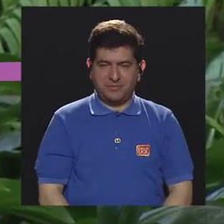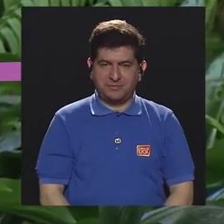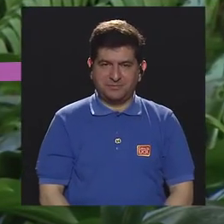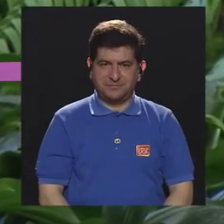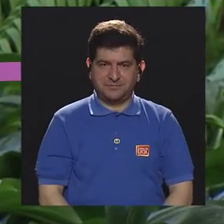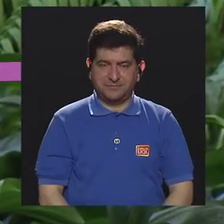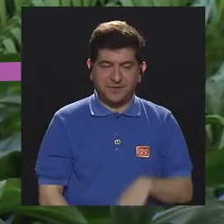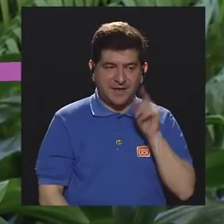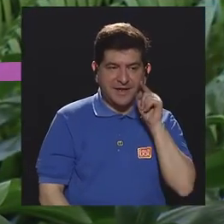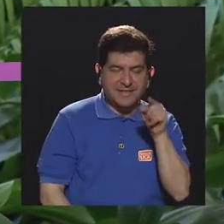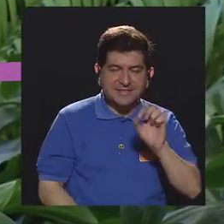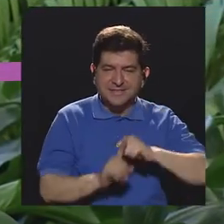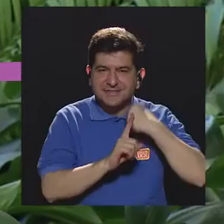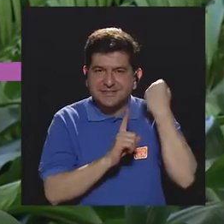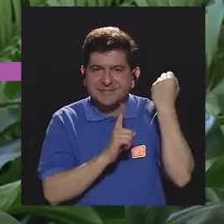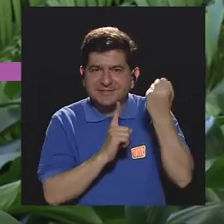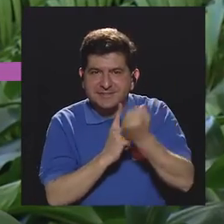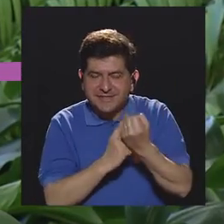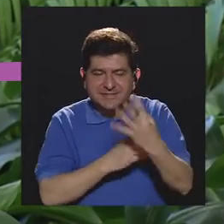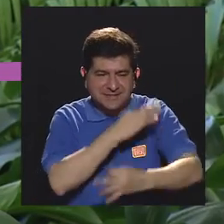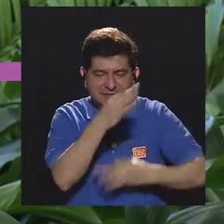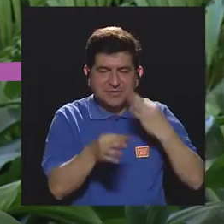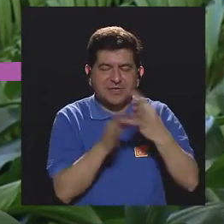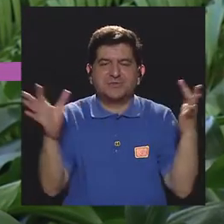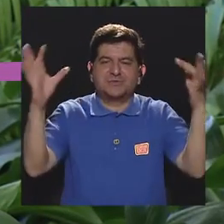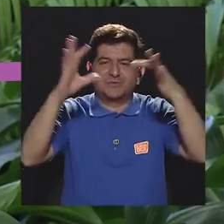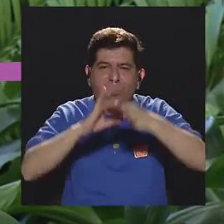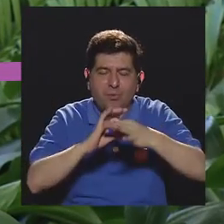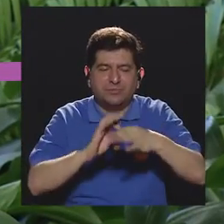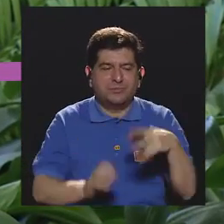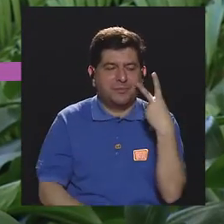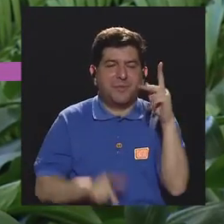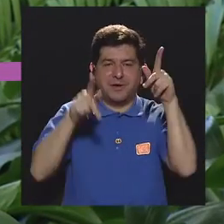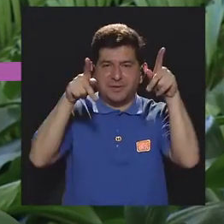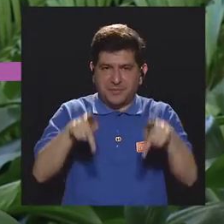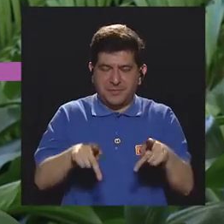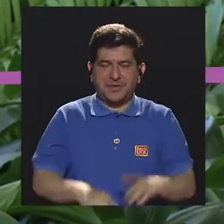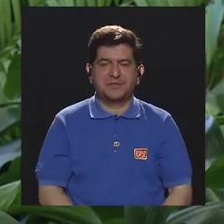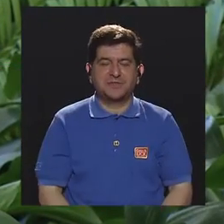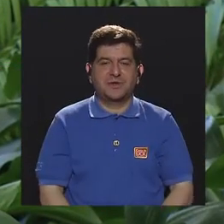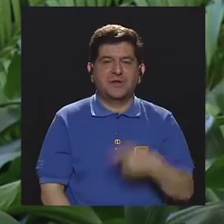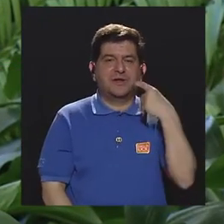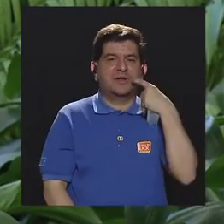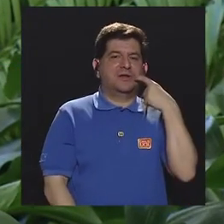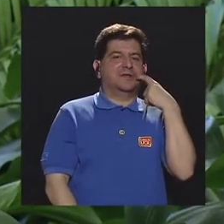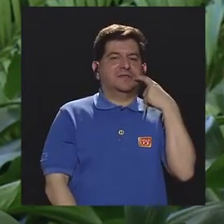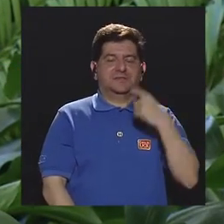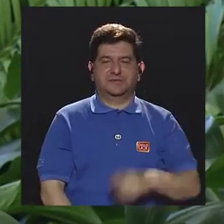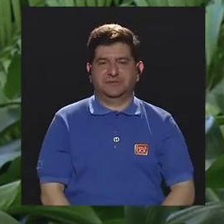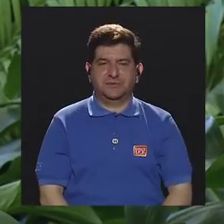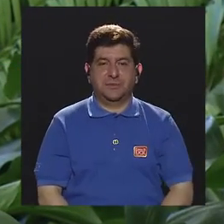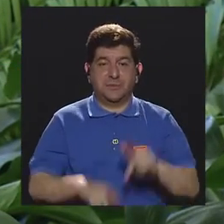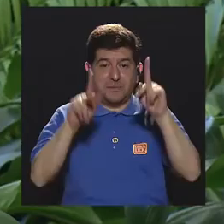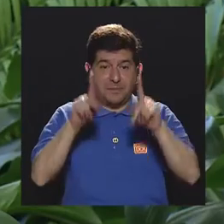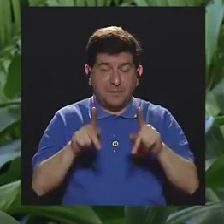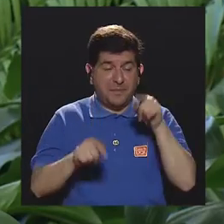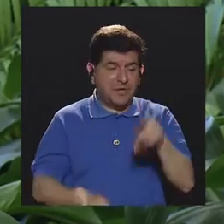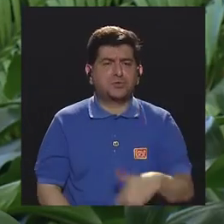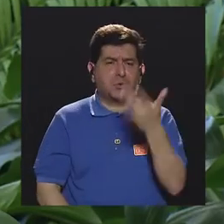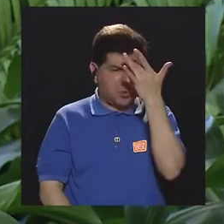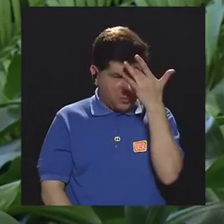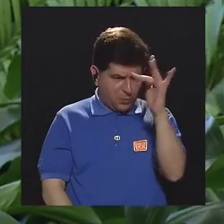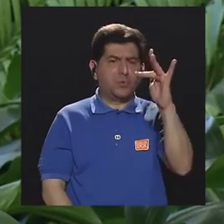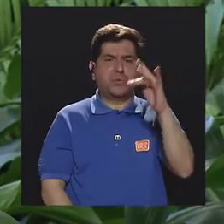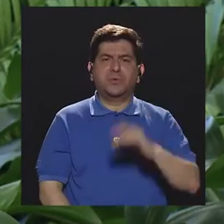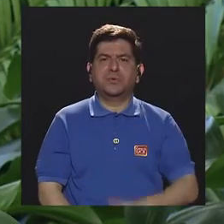¿Ves? Entonces entrar en esa, en ese tipo de relación y ver a la persona con una adicción, una